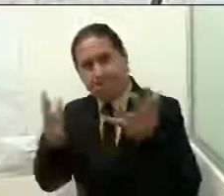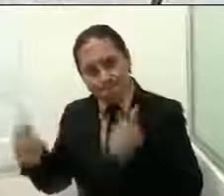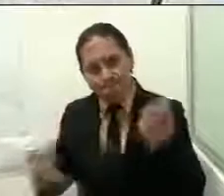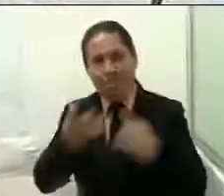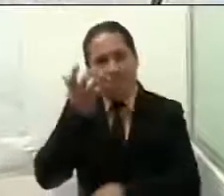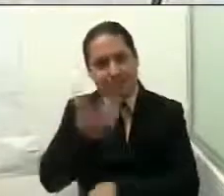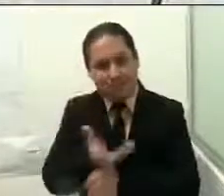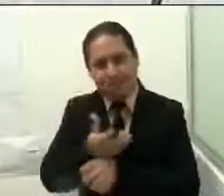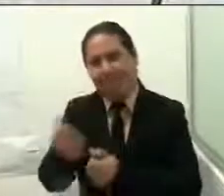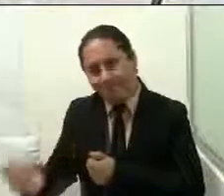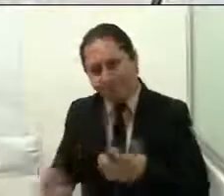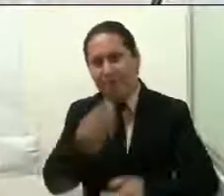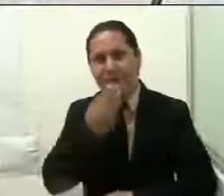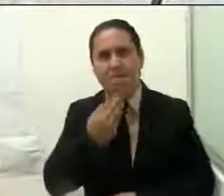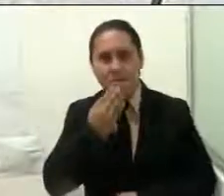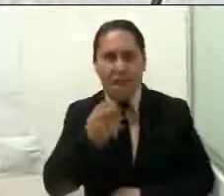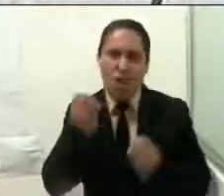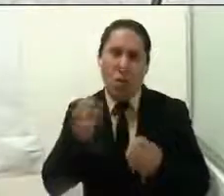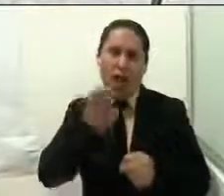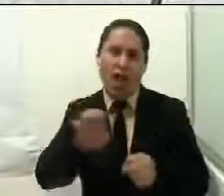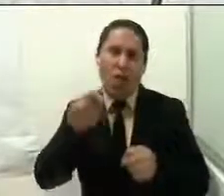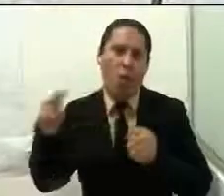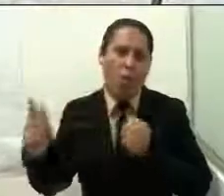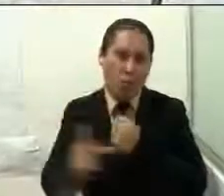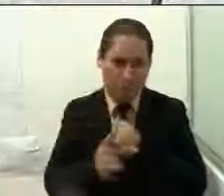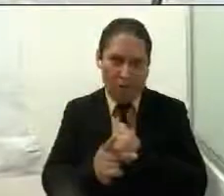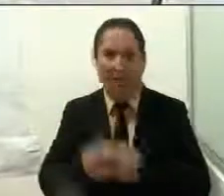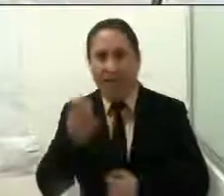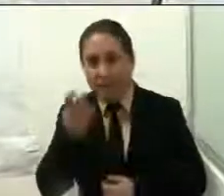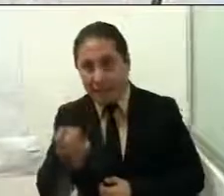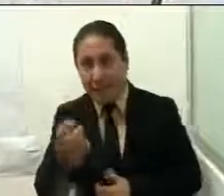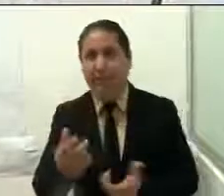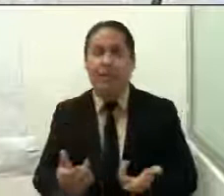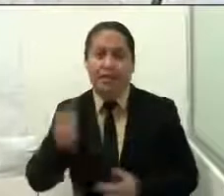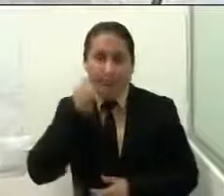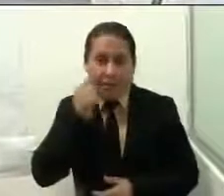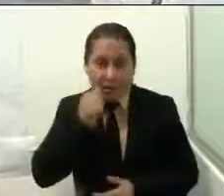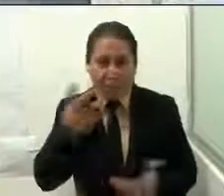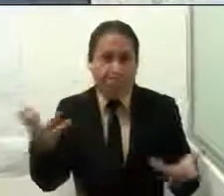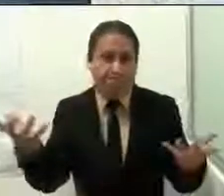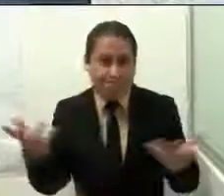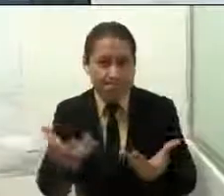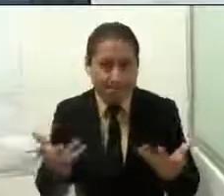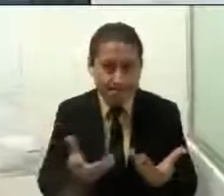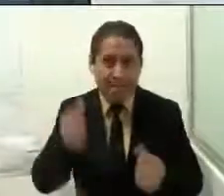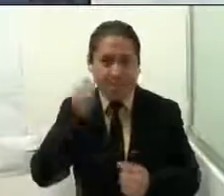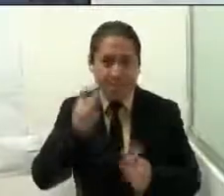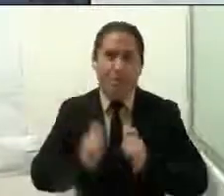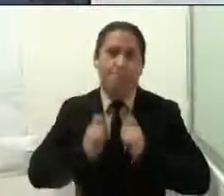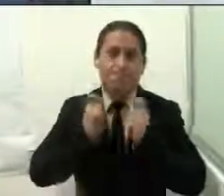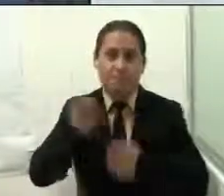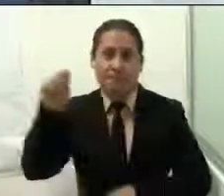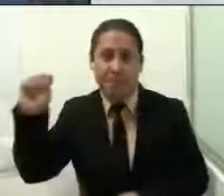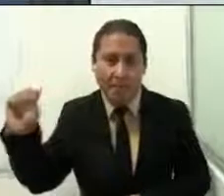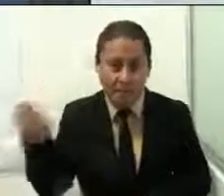eeuu europa con sustentabilidad pecuaria se brindan prácticas tecnológicas